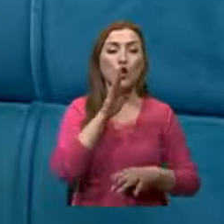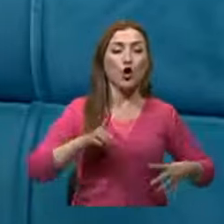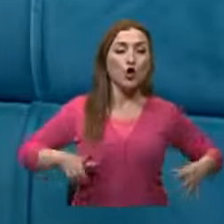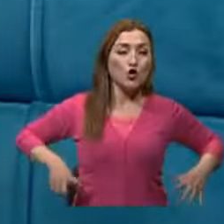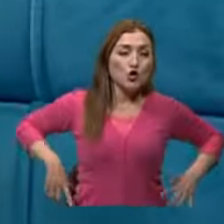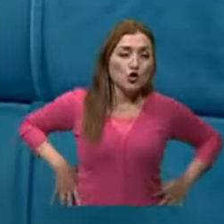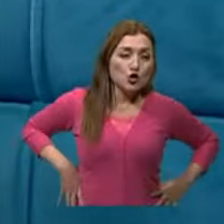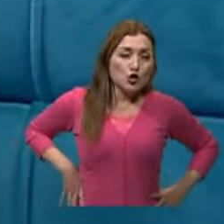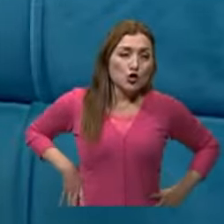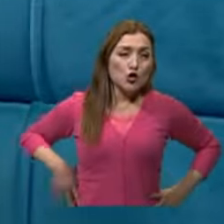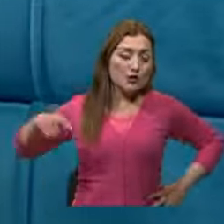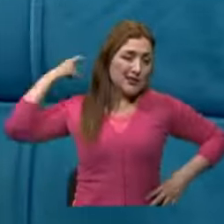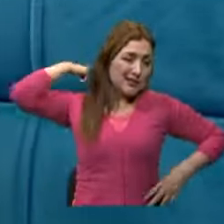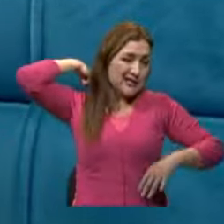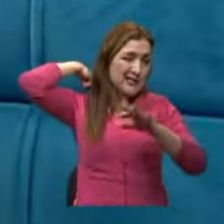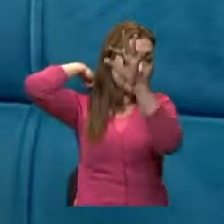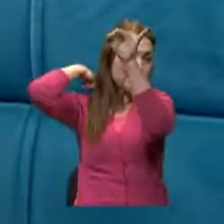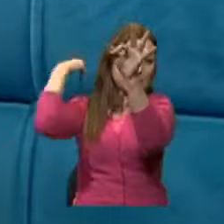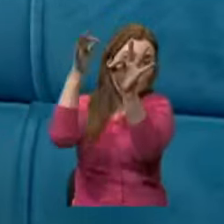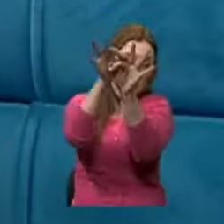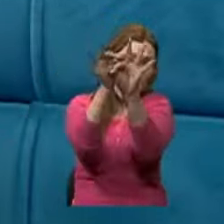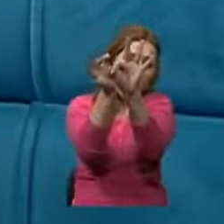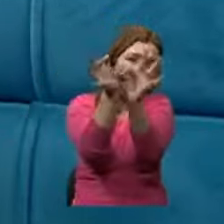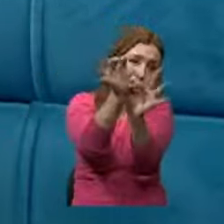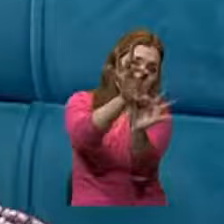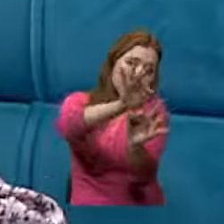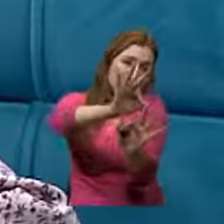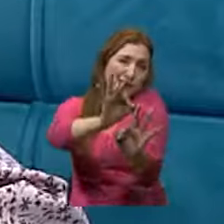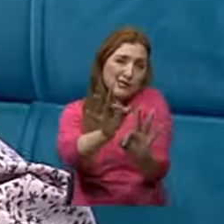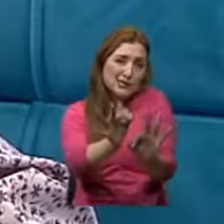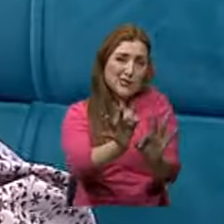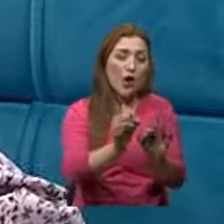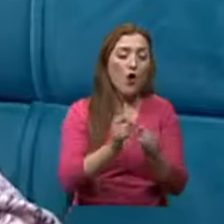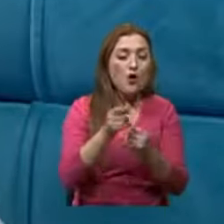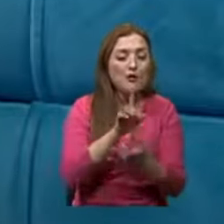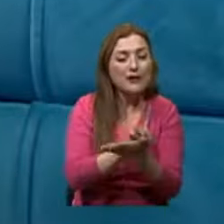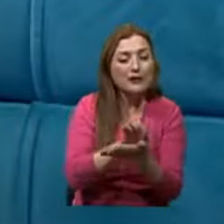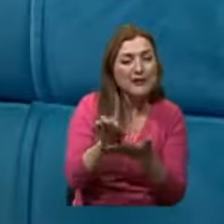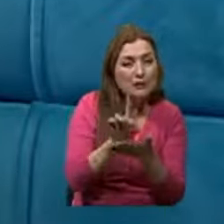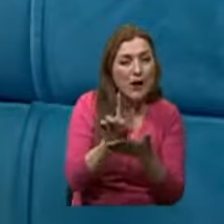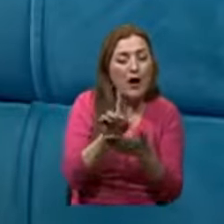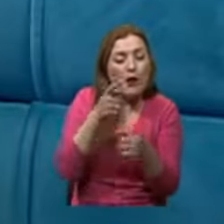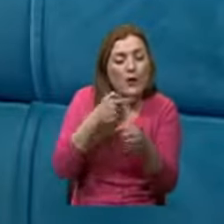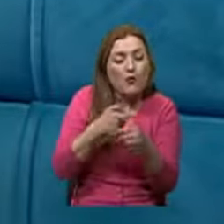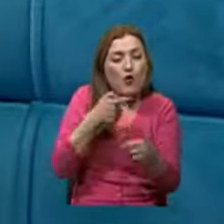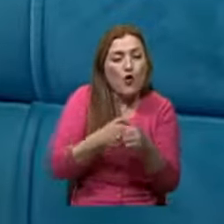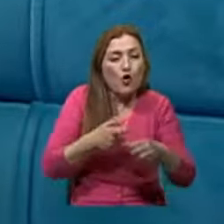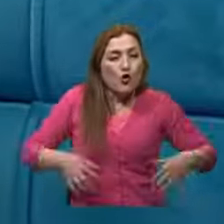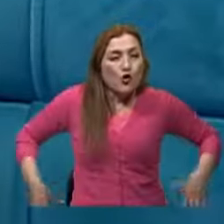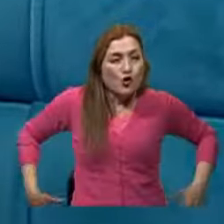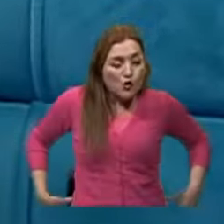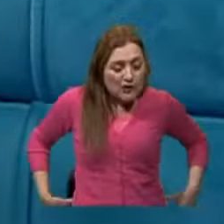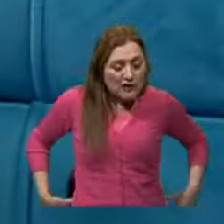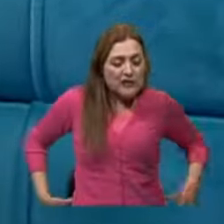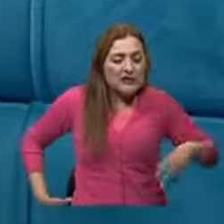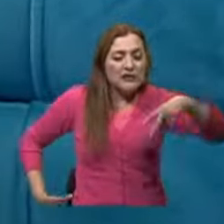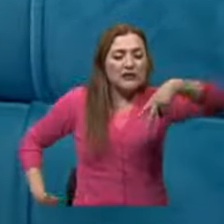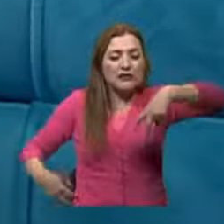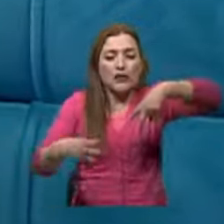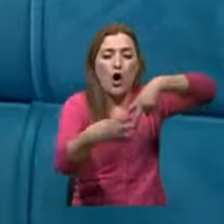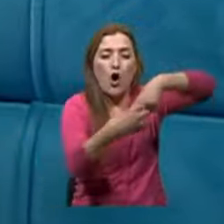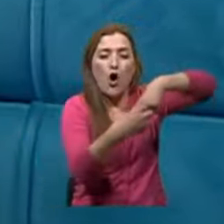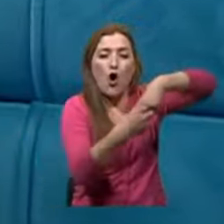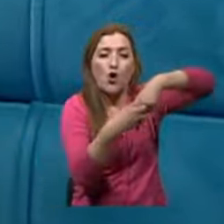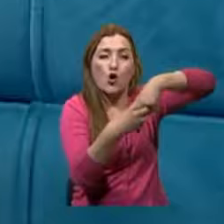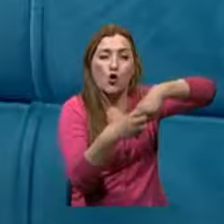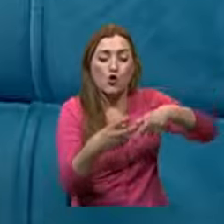la escoliosis que además tengo, pero en las últimas semanas tengo un dolor específico en la cadera, en la rodilla, y el dolor se intensificó, razón